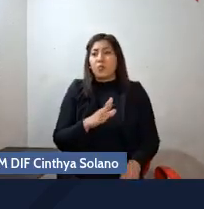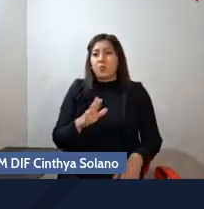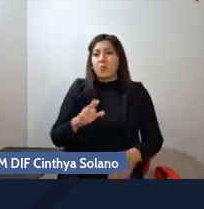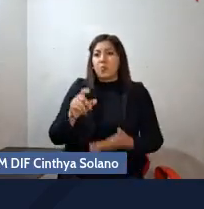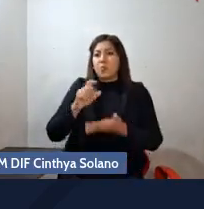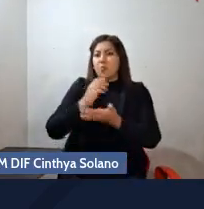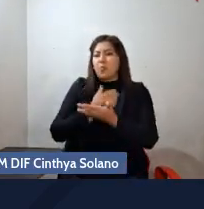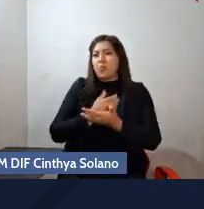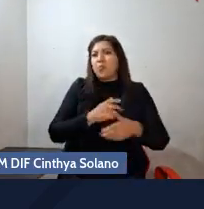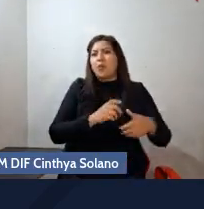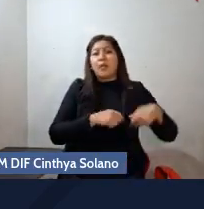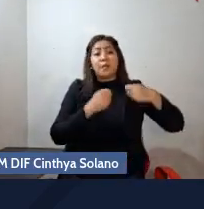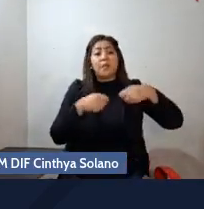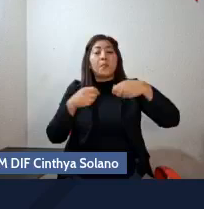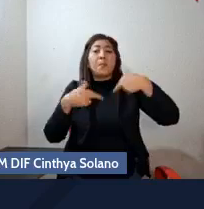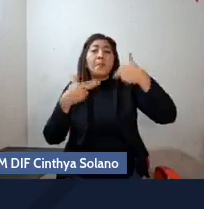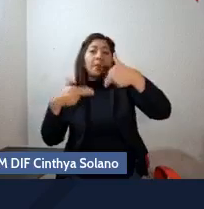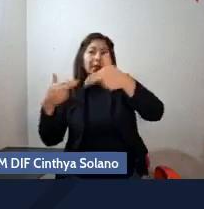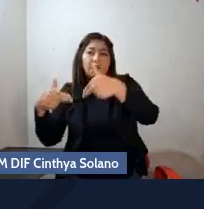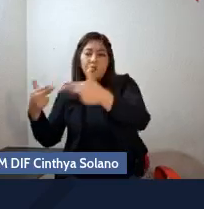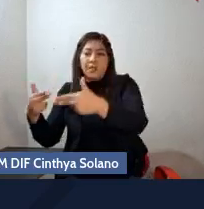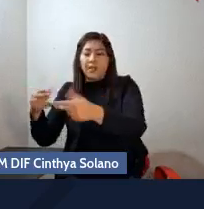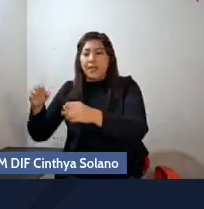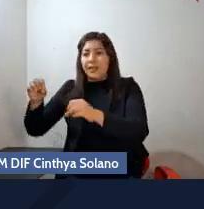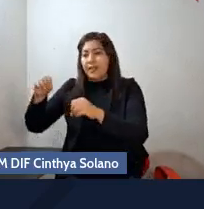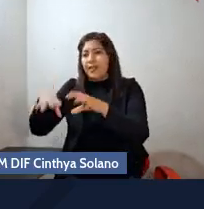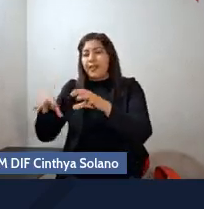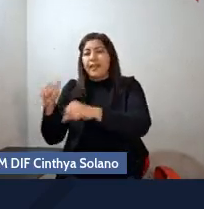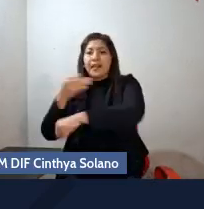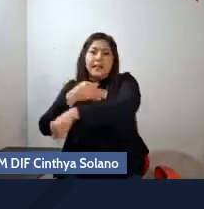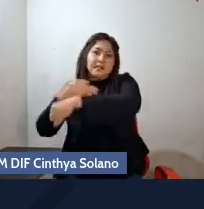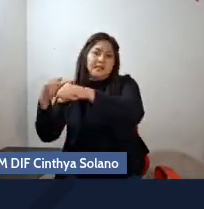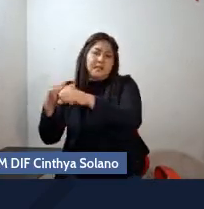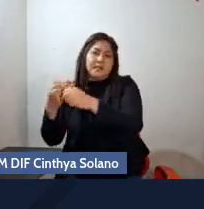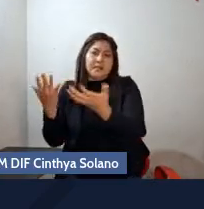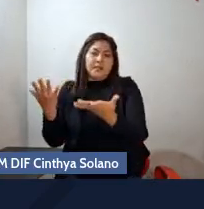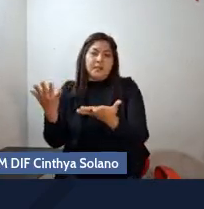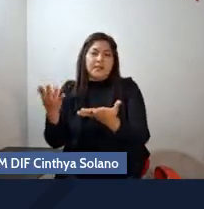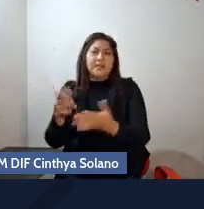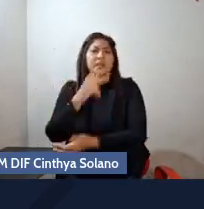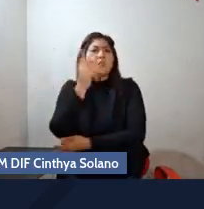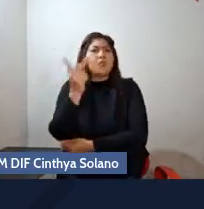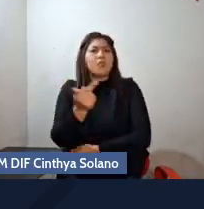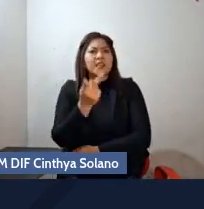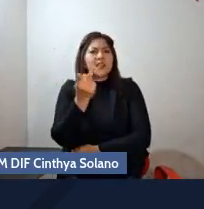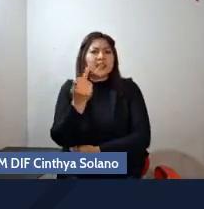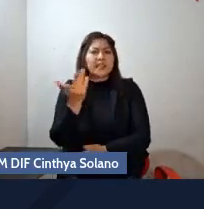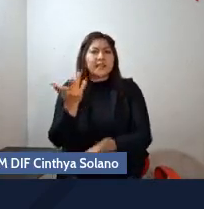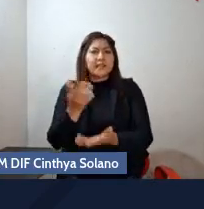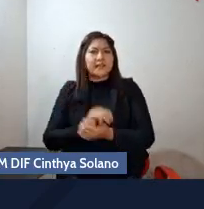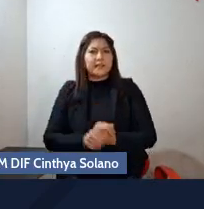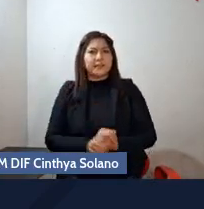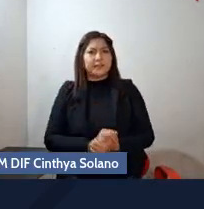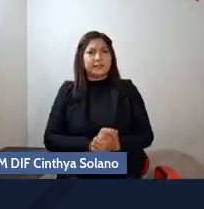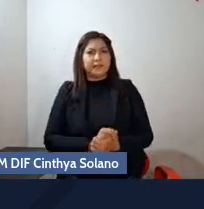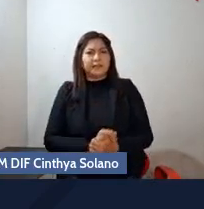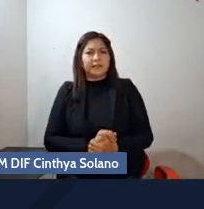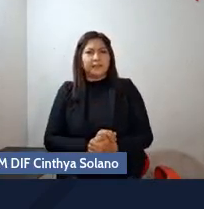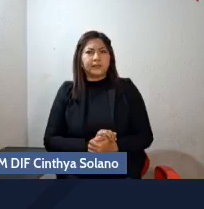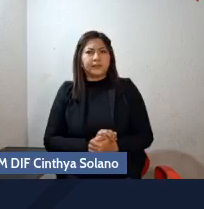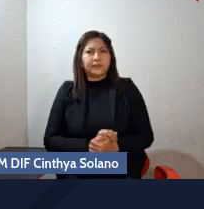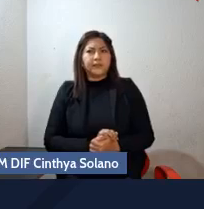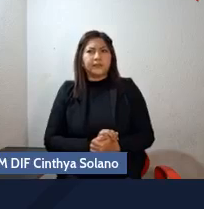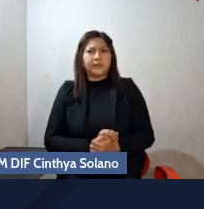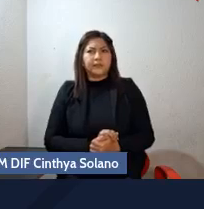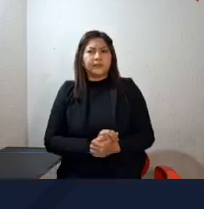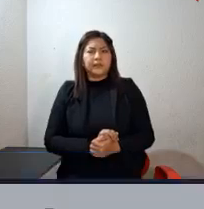aquí el tema es, No, es, bueno, nos preguntan aquí ahorita para